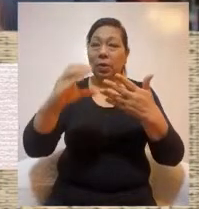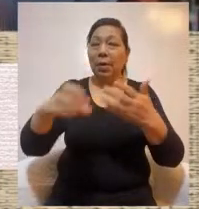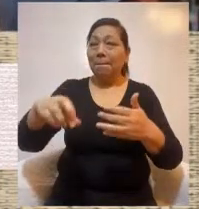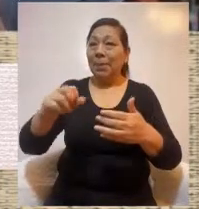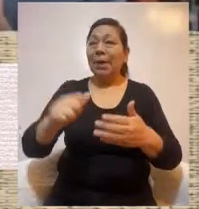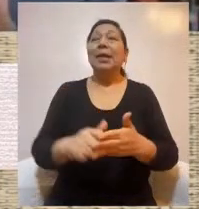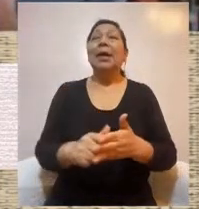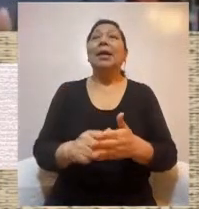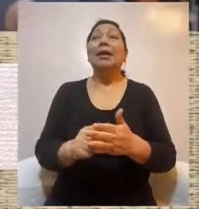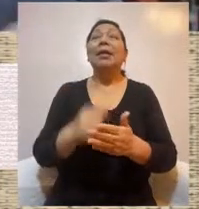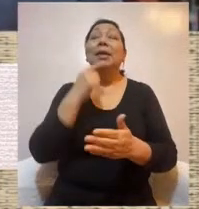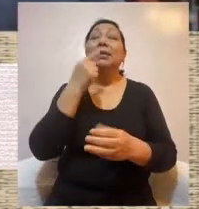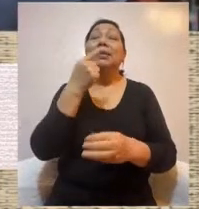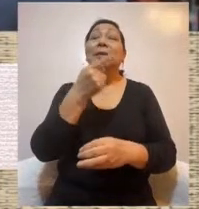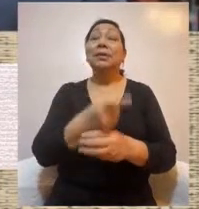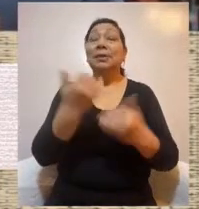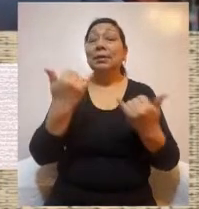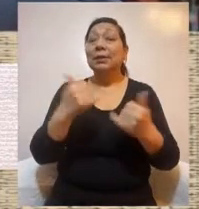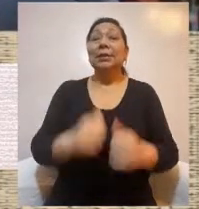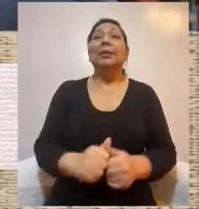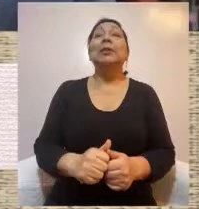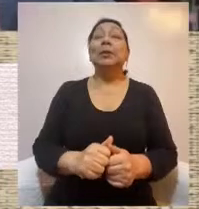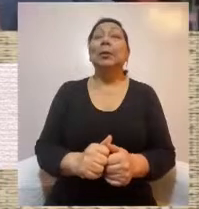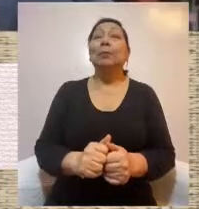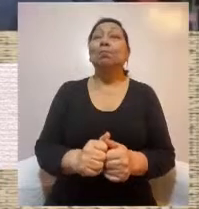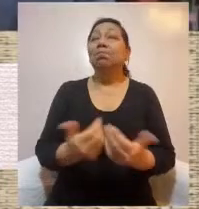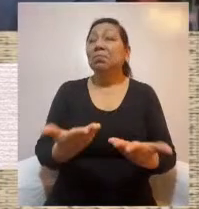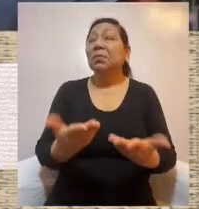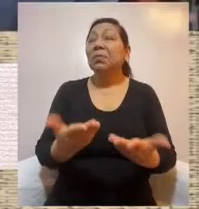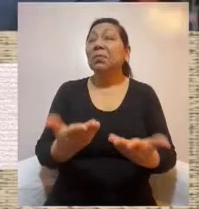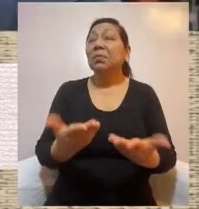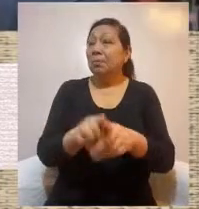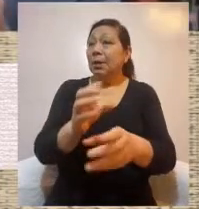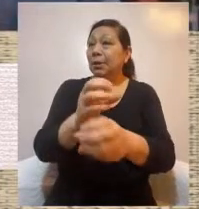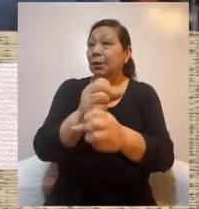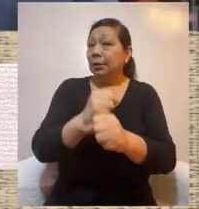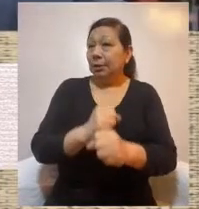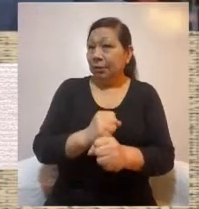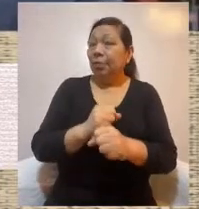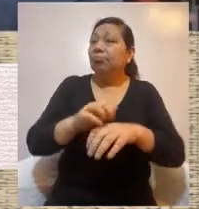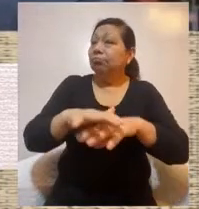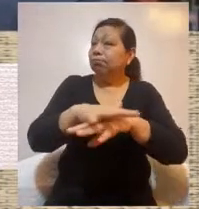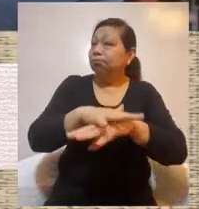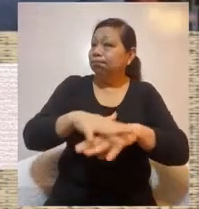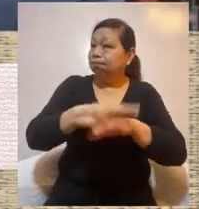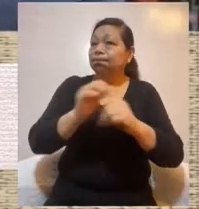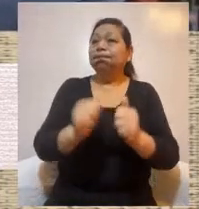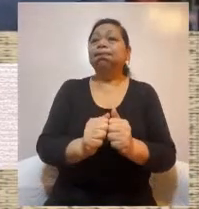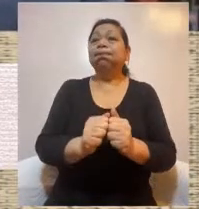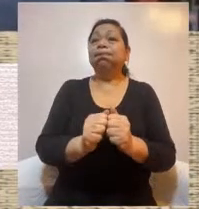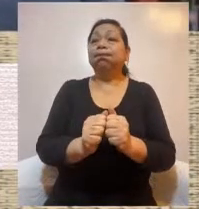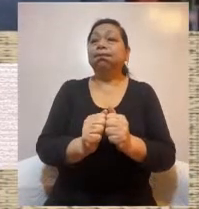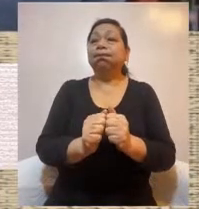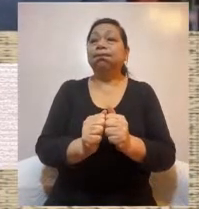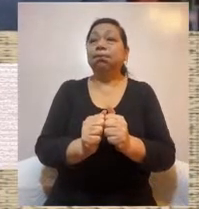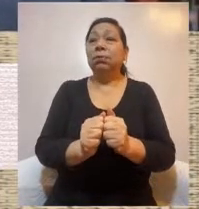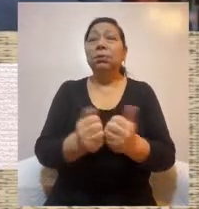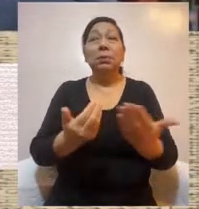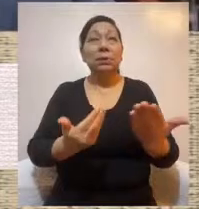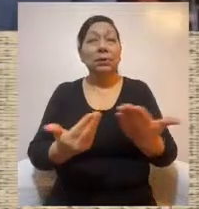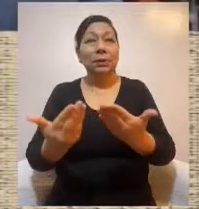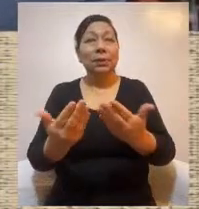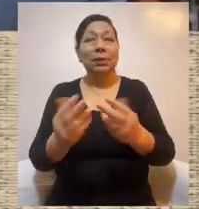Código Procesal Penal que fue la demandada en este caso. Y también sostienen pues de que se trata de una